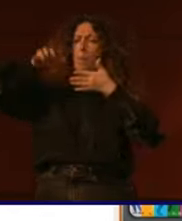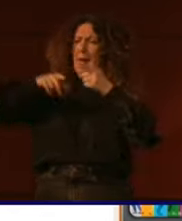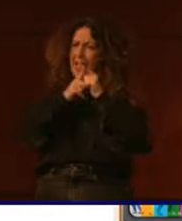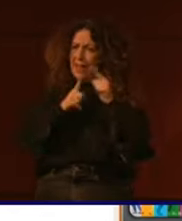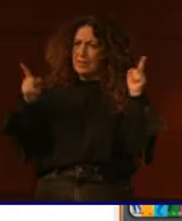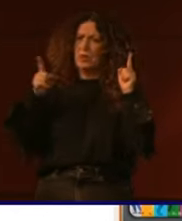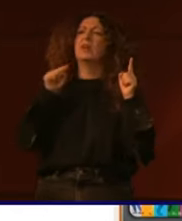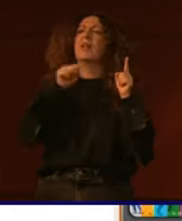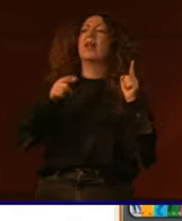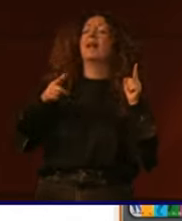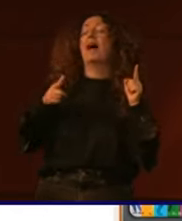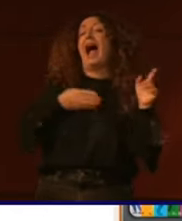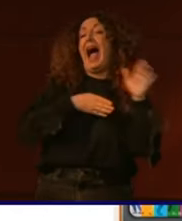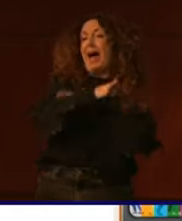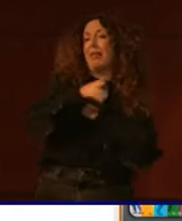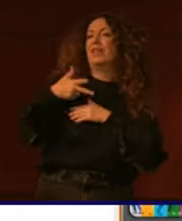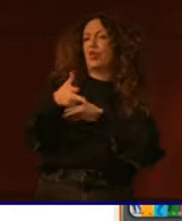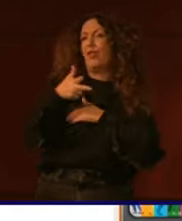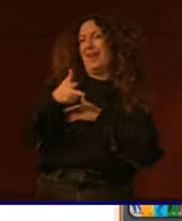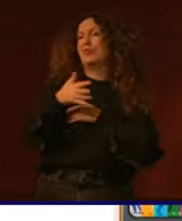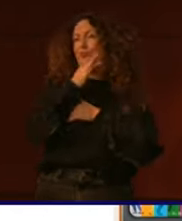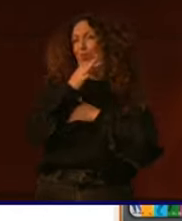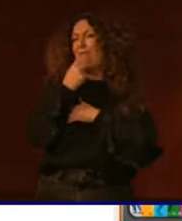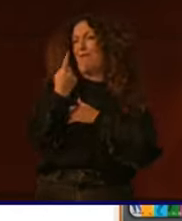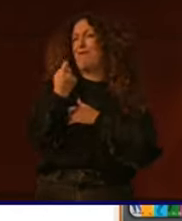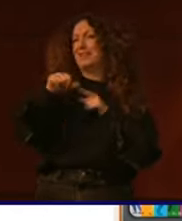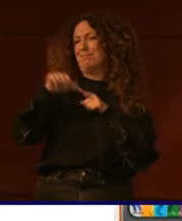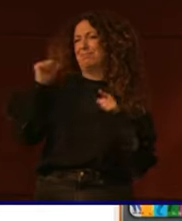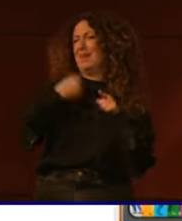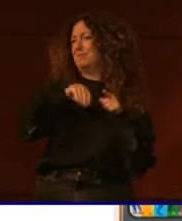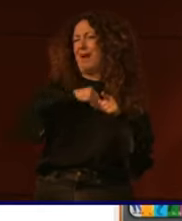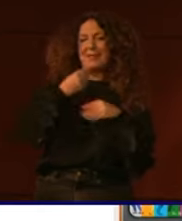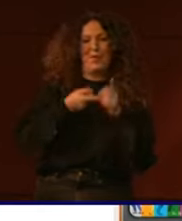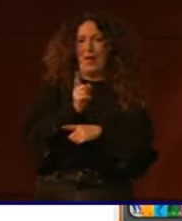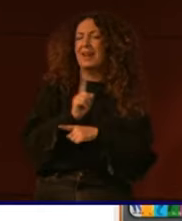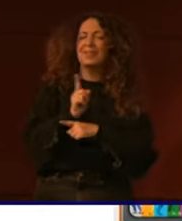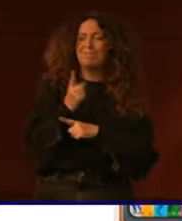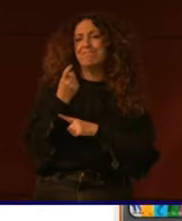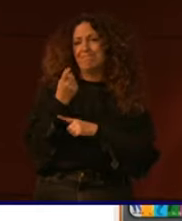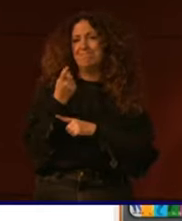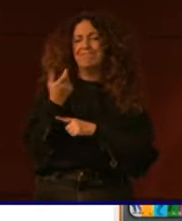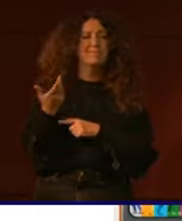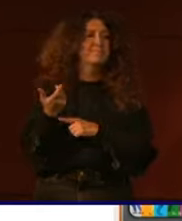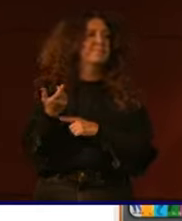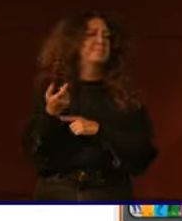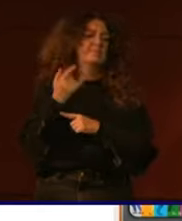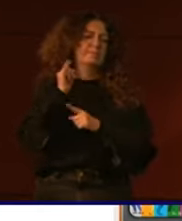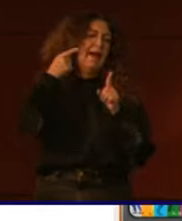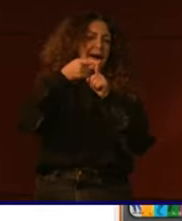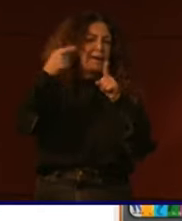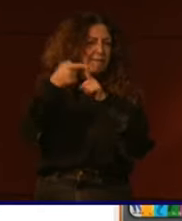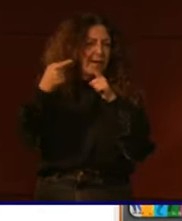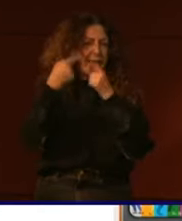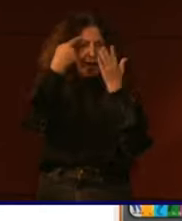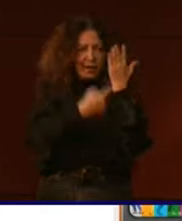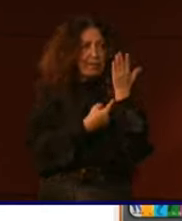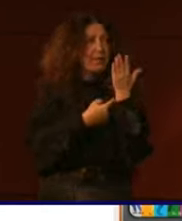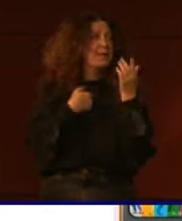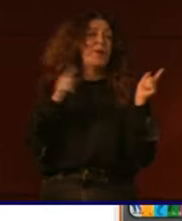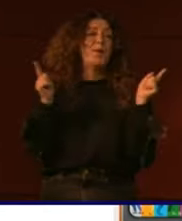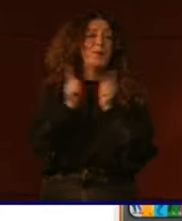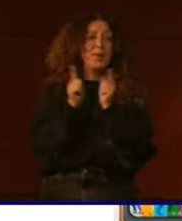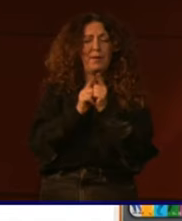sobre el derecho de acceso a una asignatura pendiente en España. Tenéis ahí más referencias, tenéis, como tiene que ser muy breve, pues,